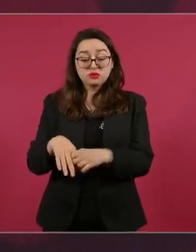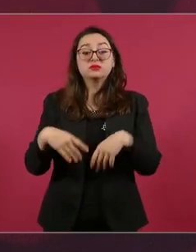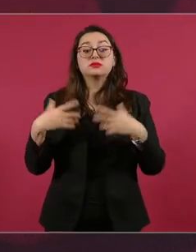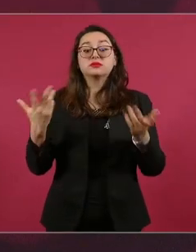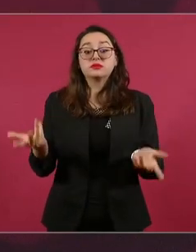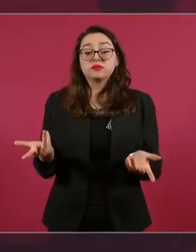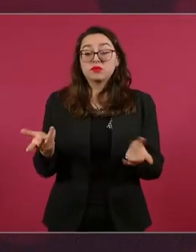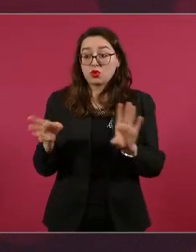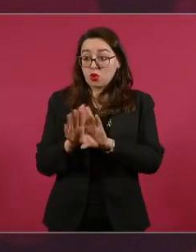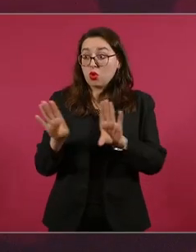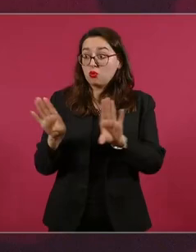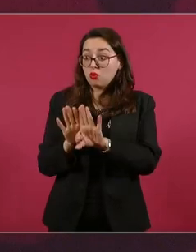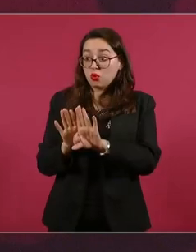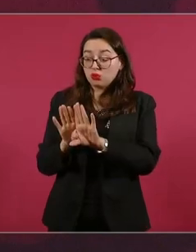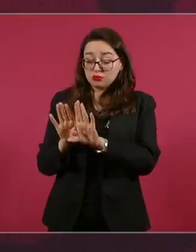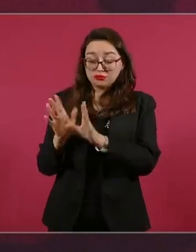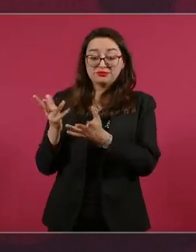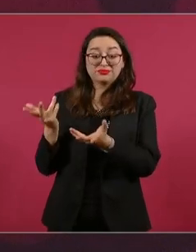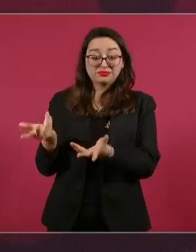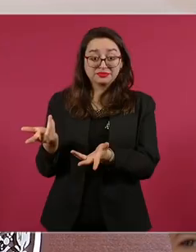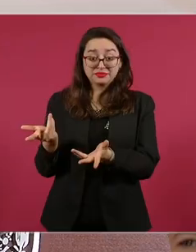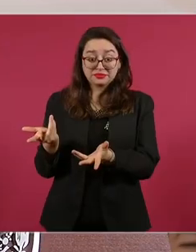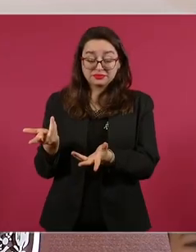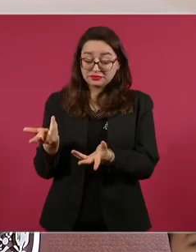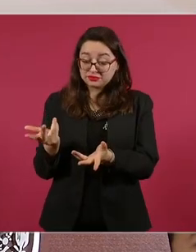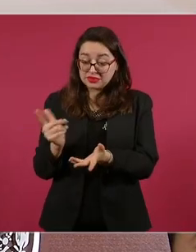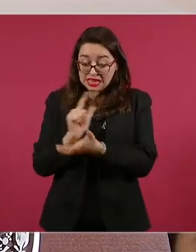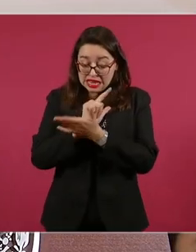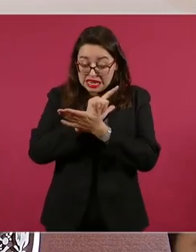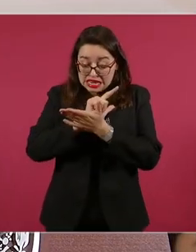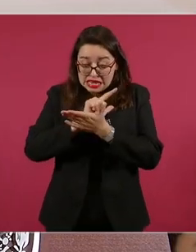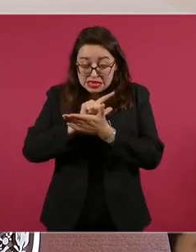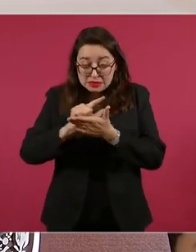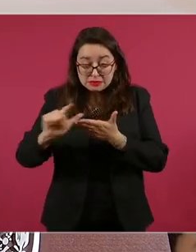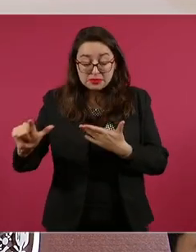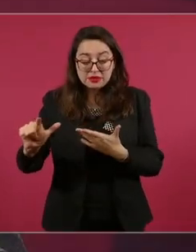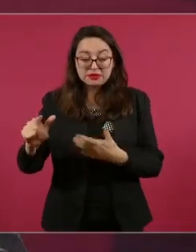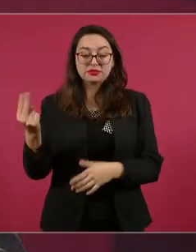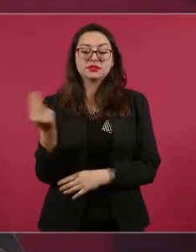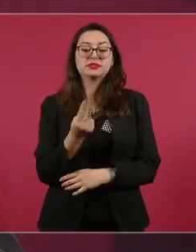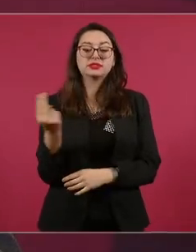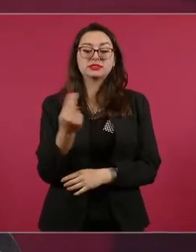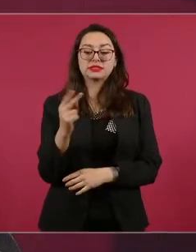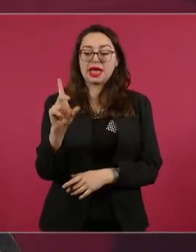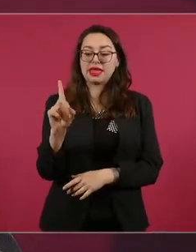pública pasa por la democracia, por el método democrático.